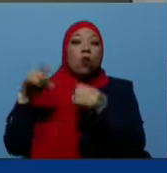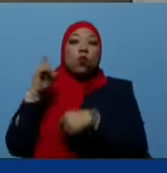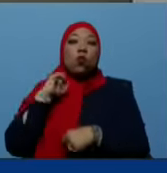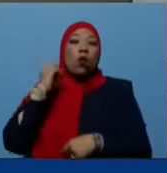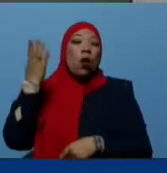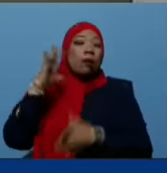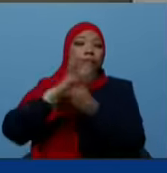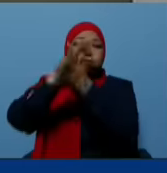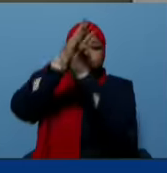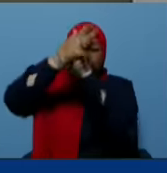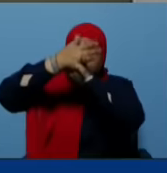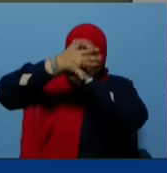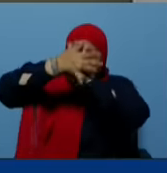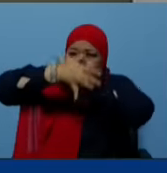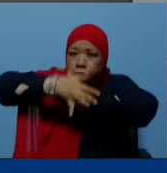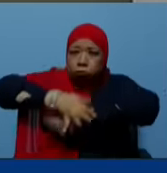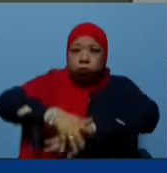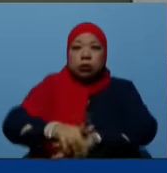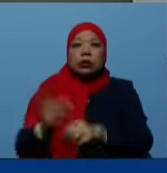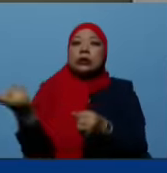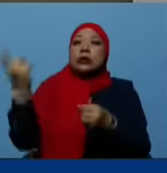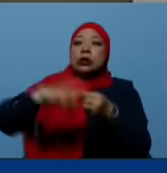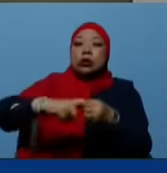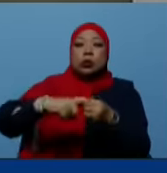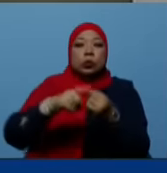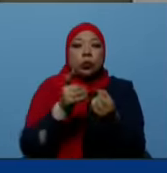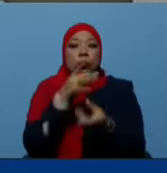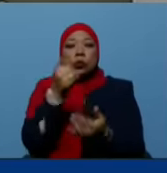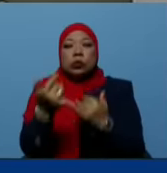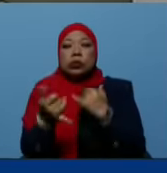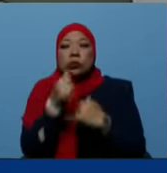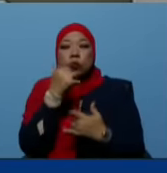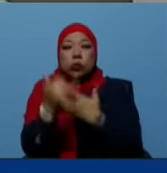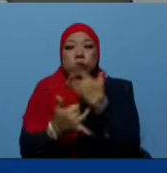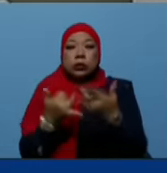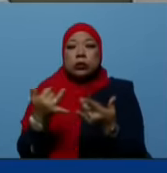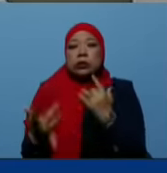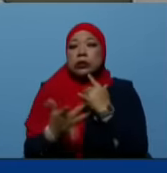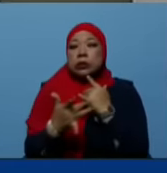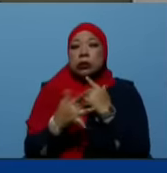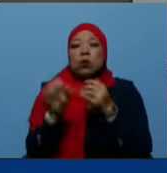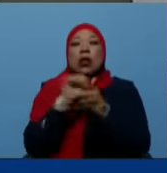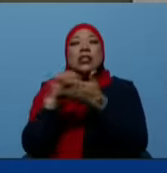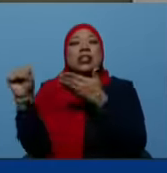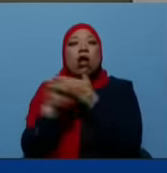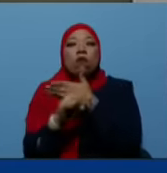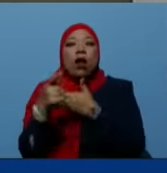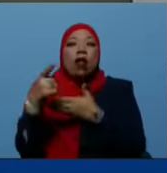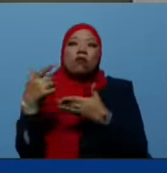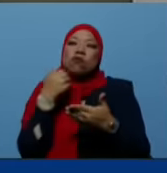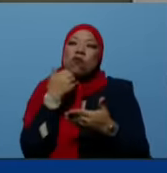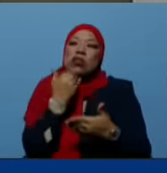estaban totalmente penetrados por virus, sembrados durante mucho tiempo.